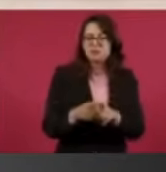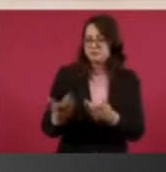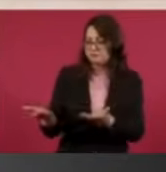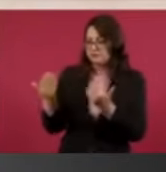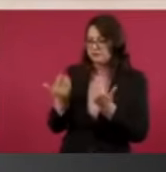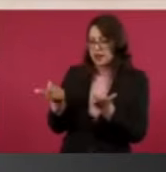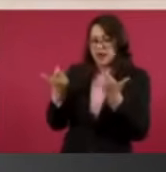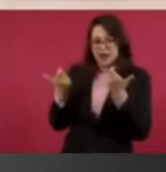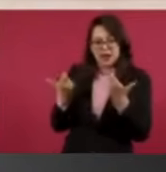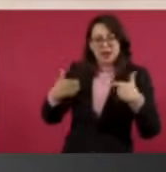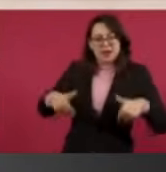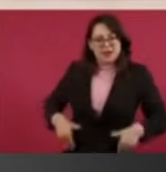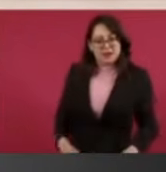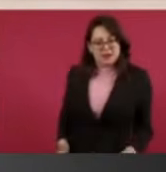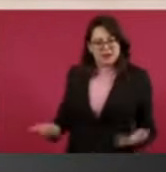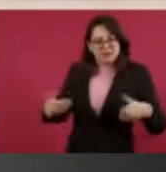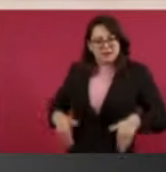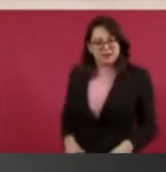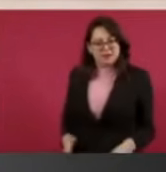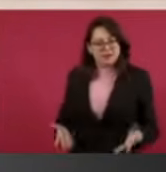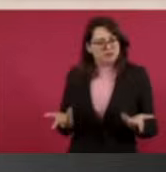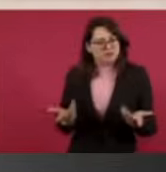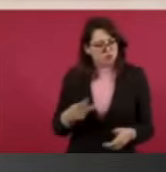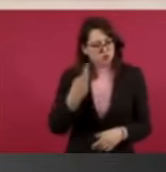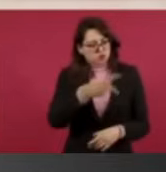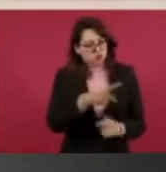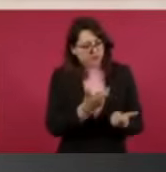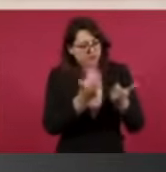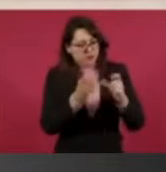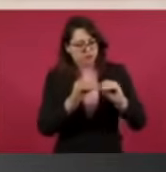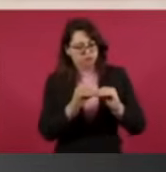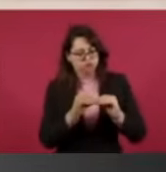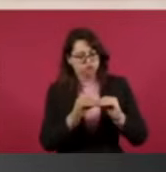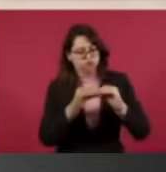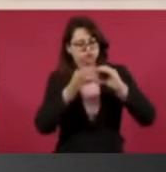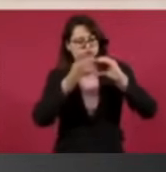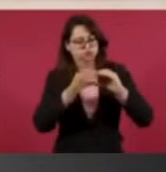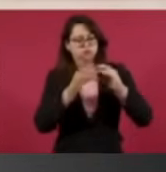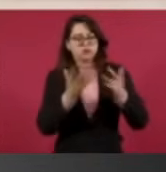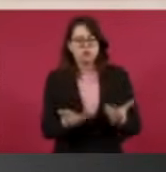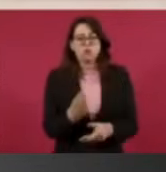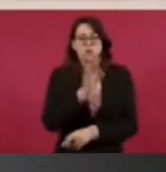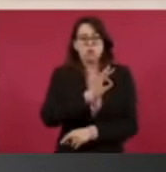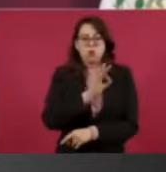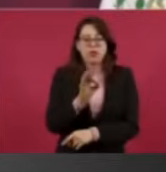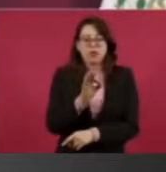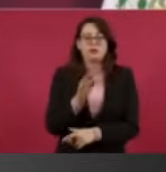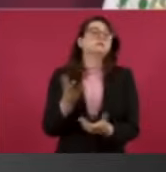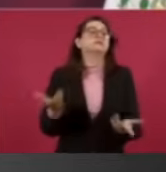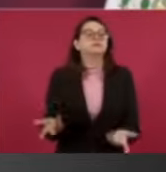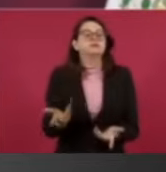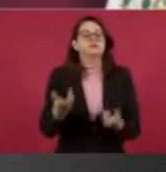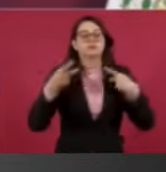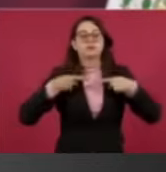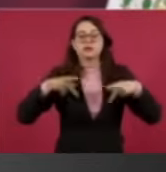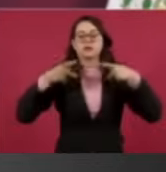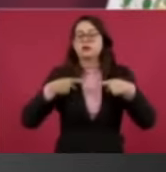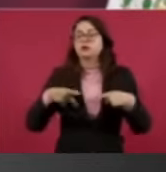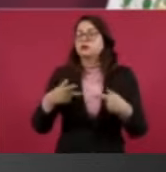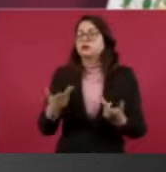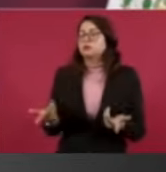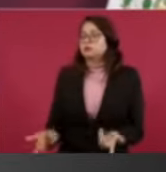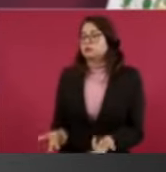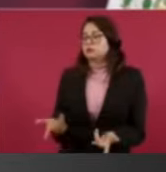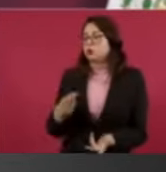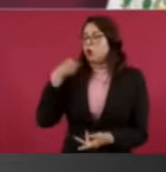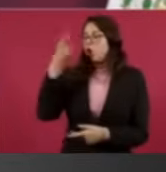que eso se debe de considerar, que se debe de permitir, que el país requiere, ¿no?,